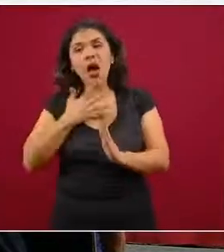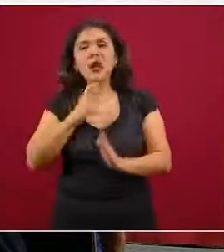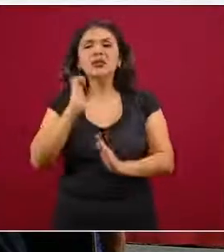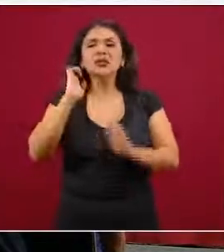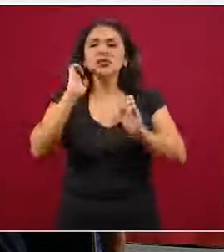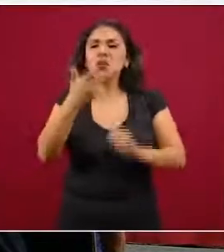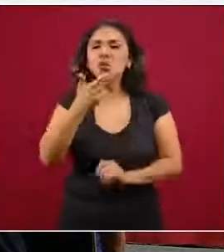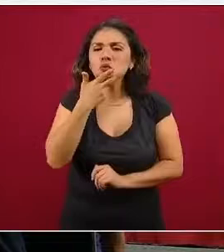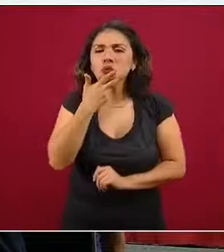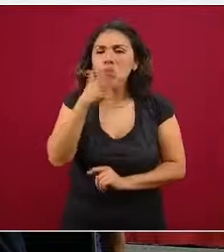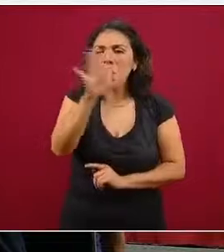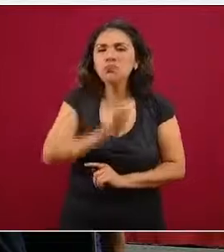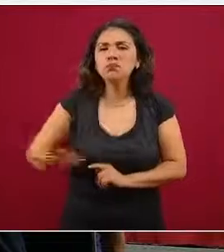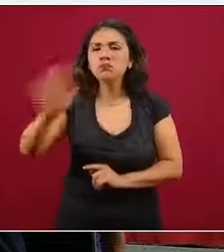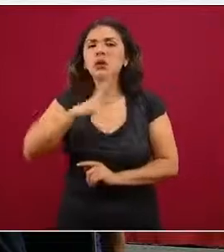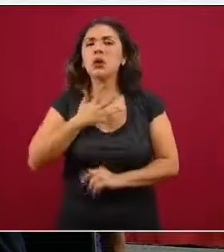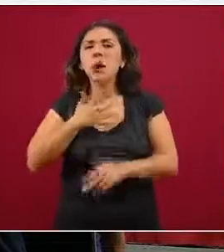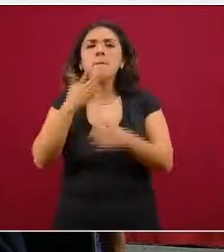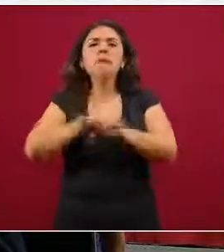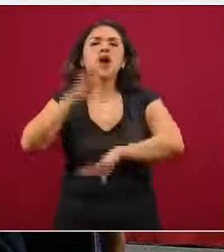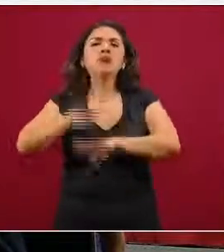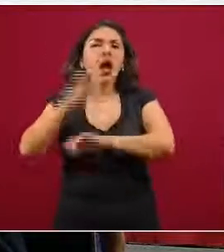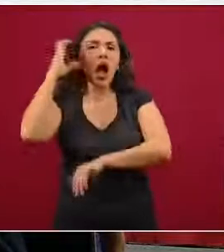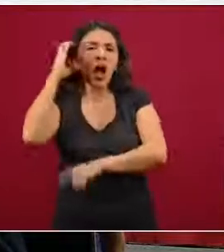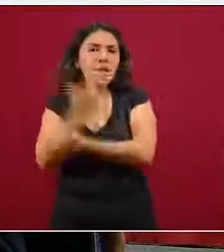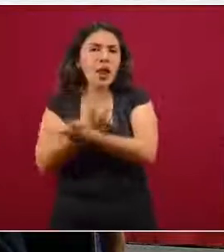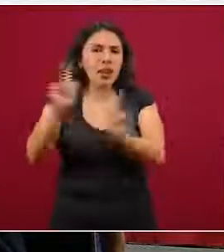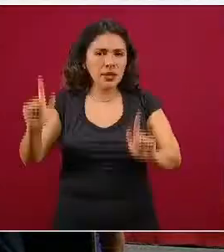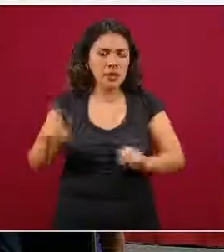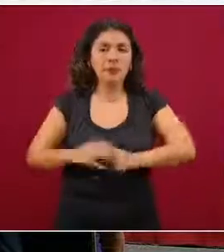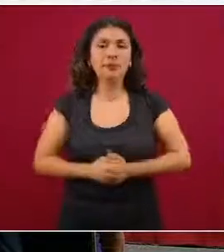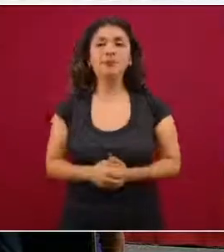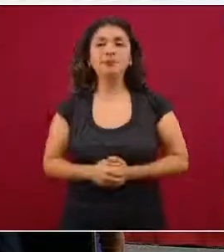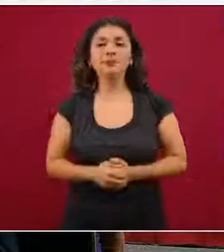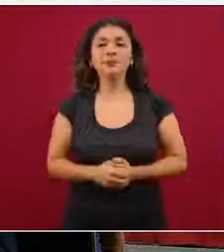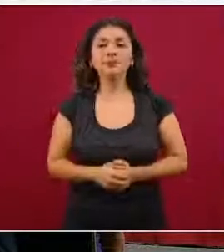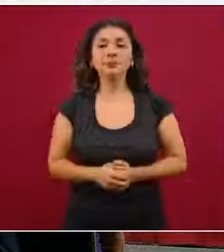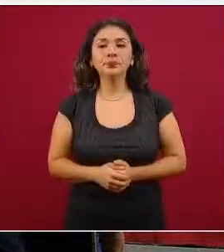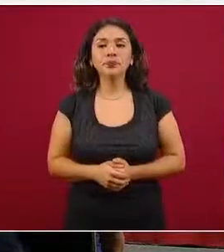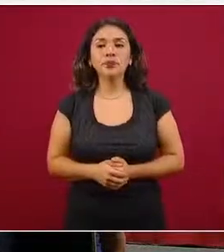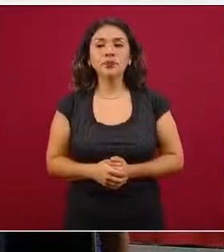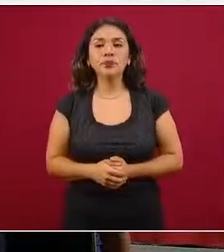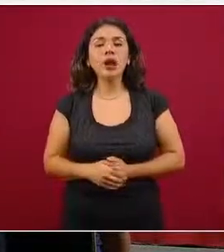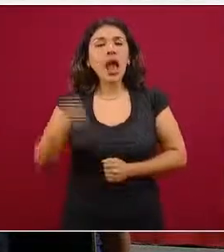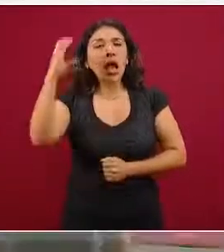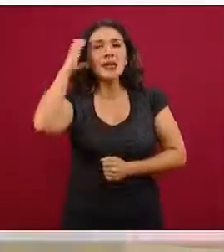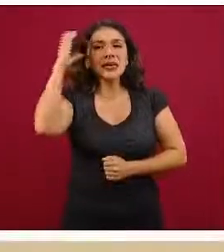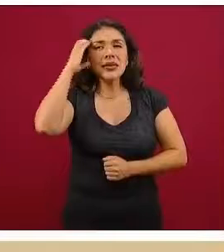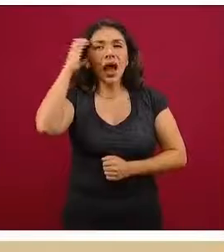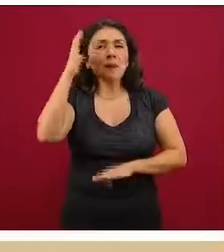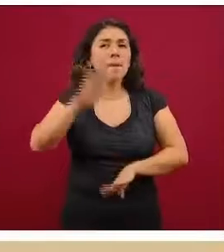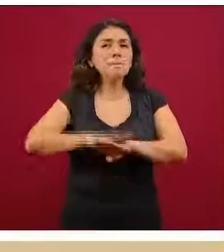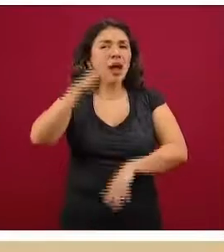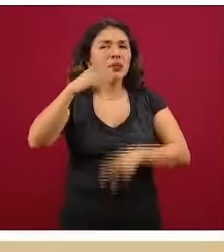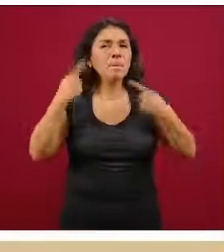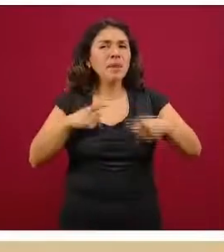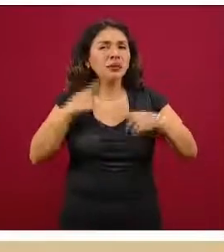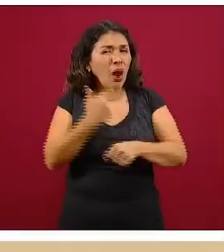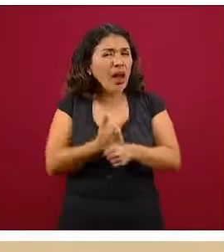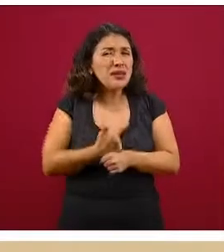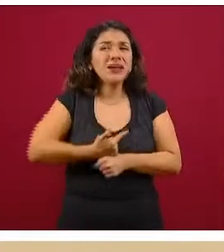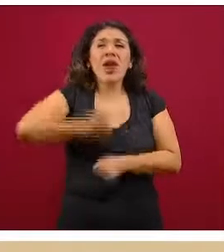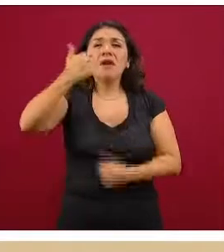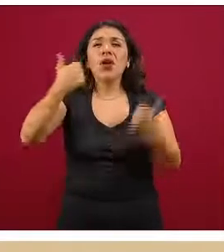la disponibilidad es superior. Veamos la siguiente diapositiva con la ocupación de las camas críticas o las camas que